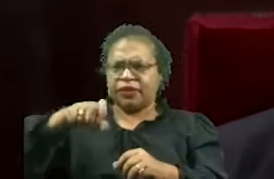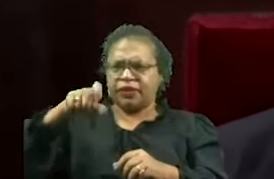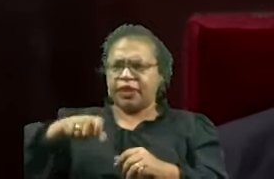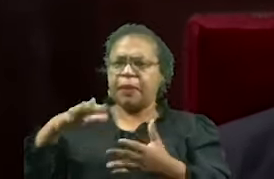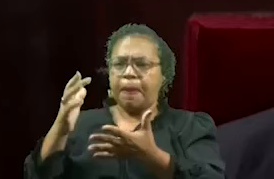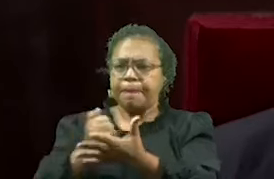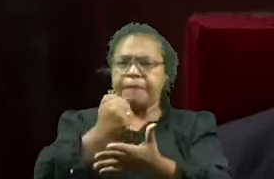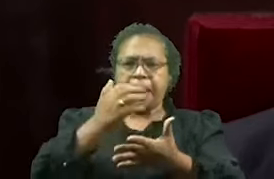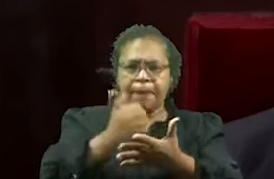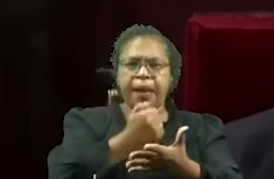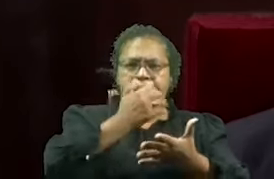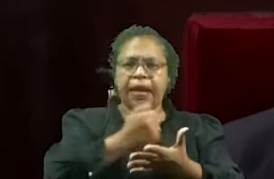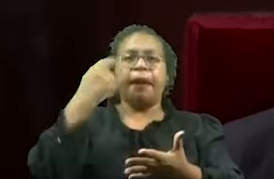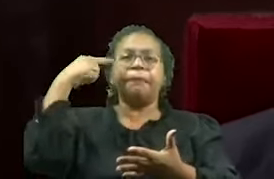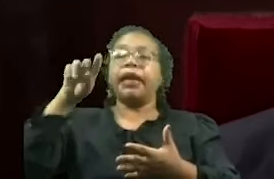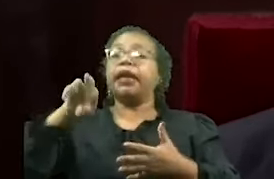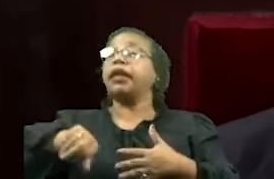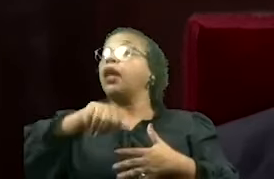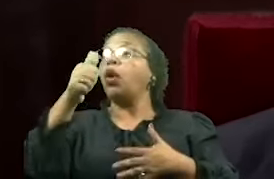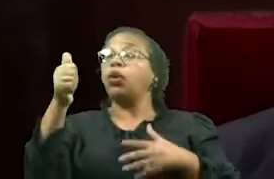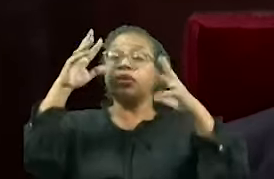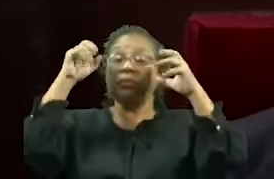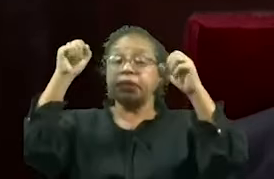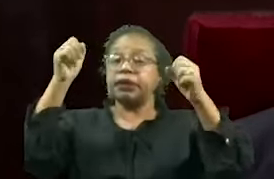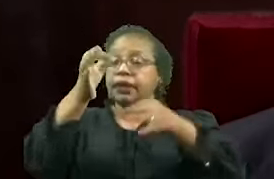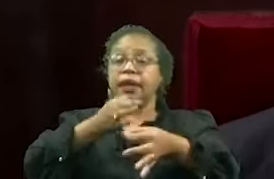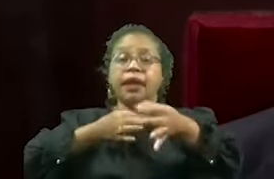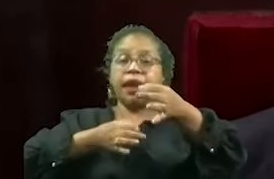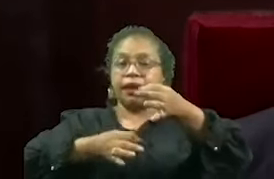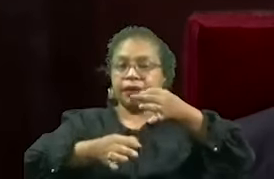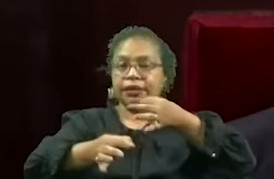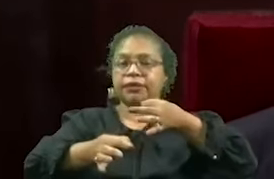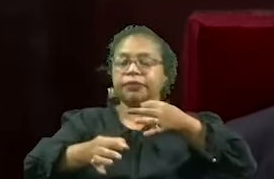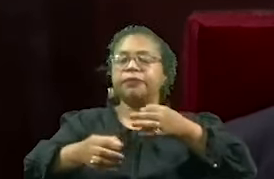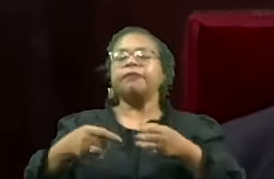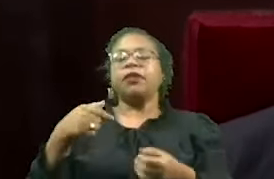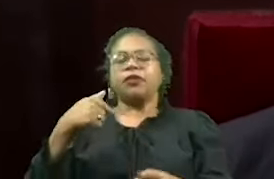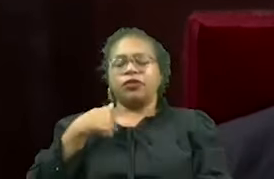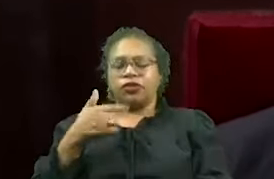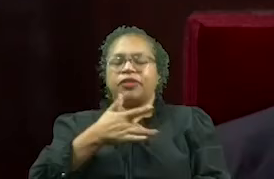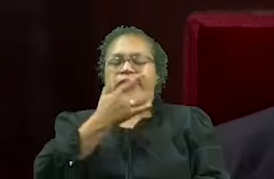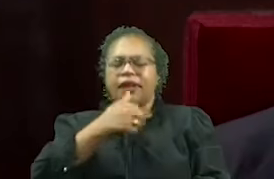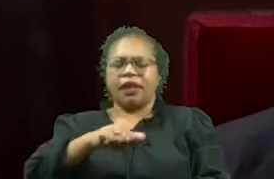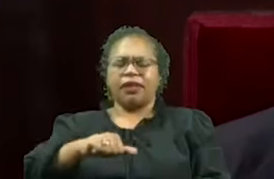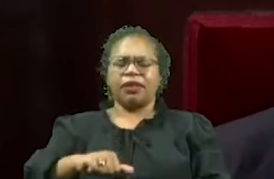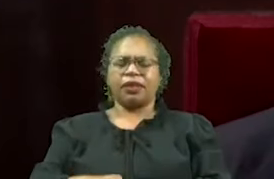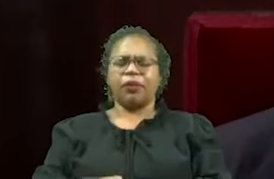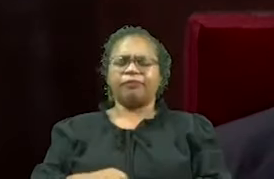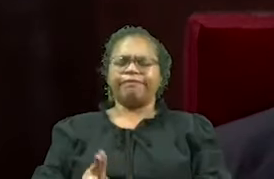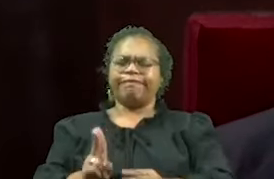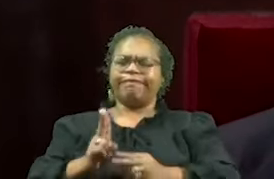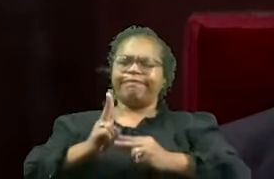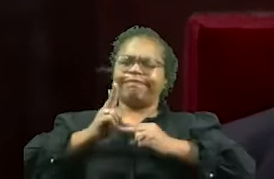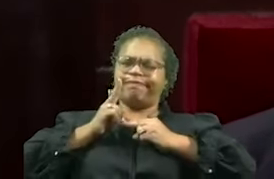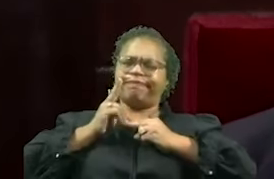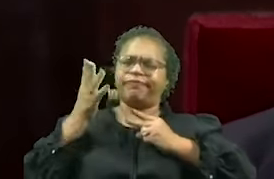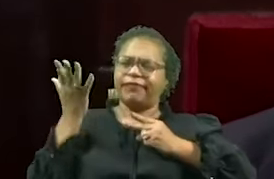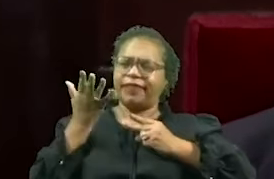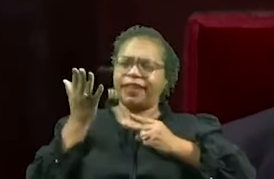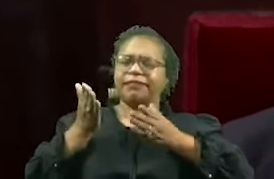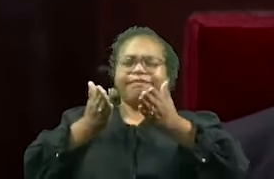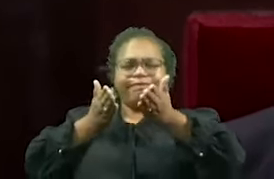gobernante le sea más fácil no hay mayor honor que servir a este país no hay mayor responsabilidad